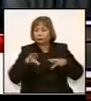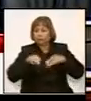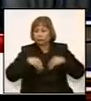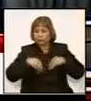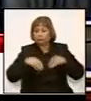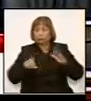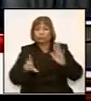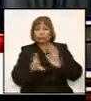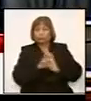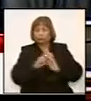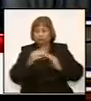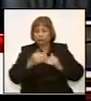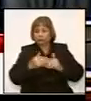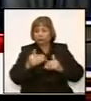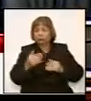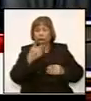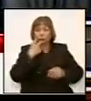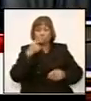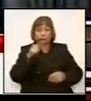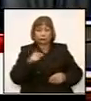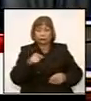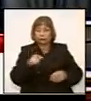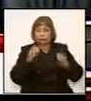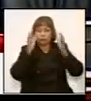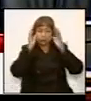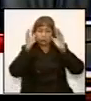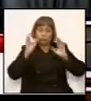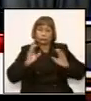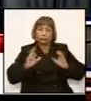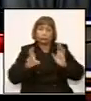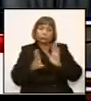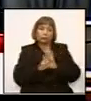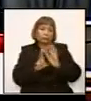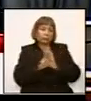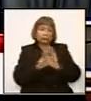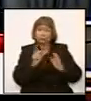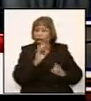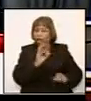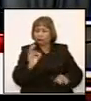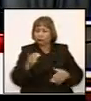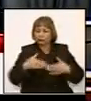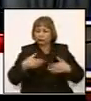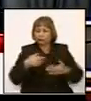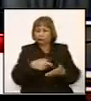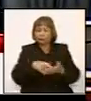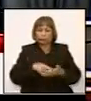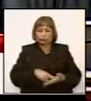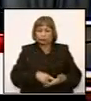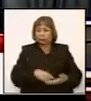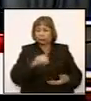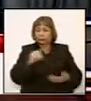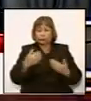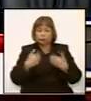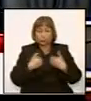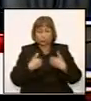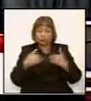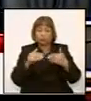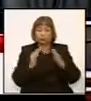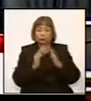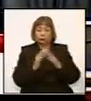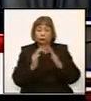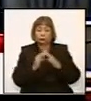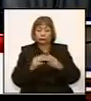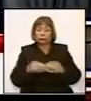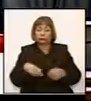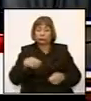ley para adelante. Y este es un acuerdo de voluntades, nadie puede obligar a nadie. Si yo tengo una vivienda y